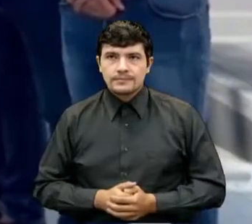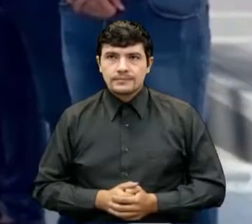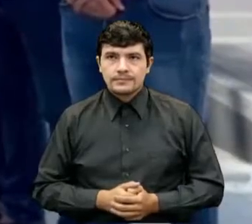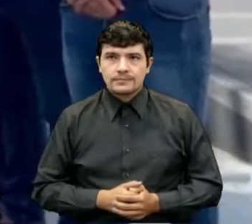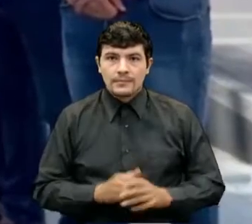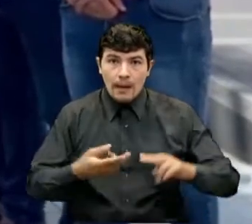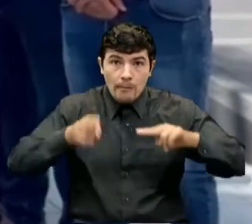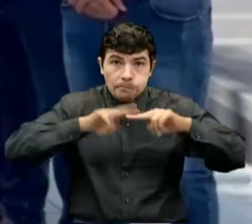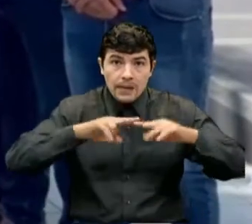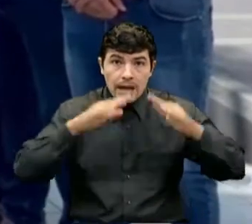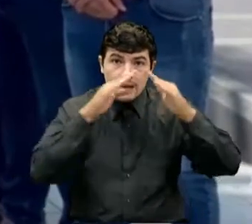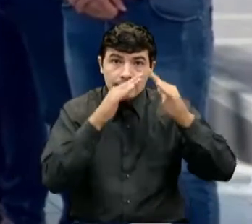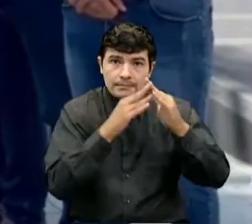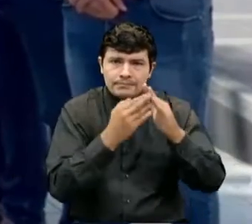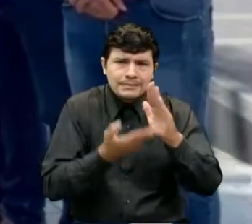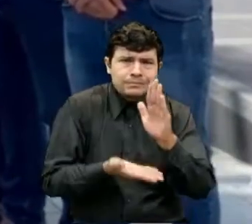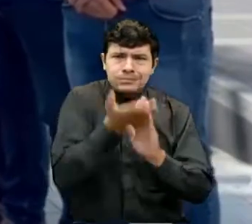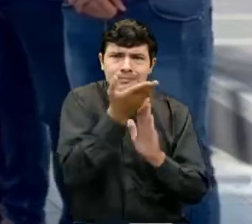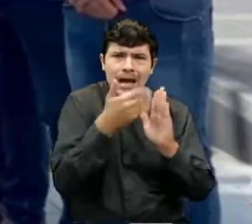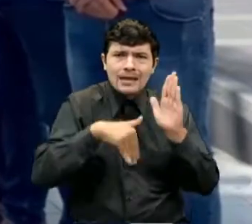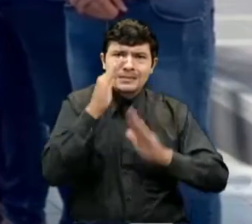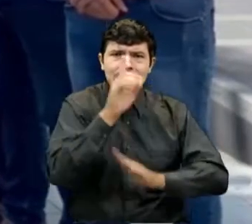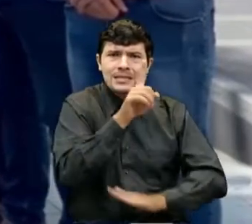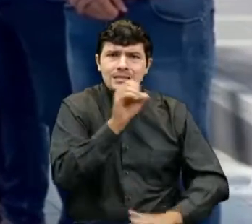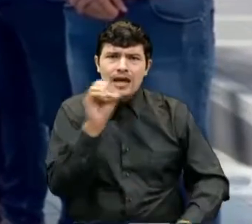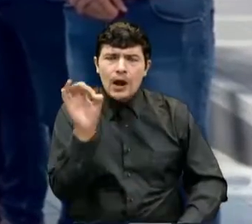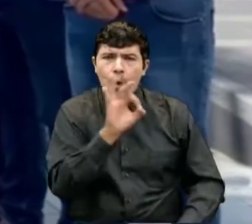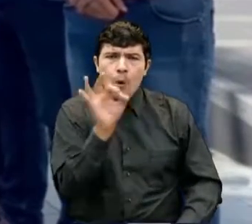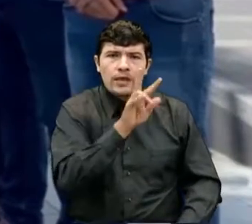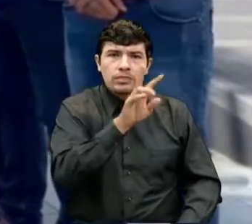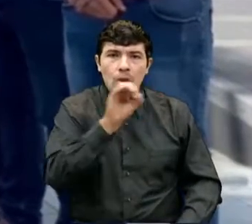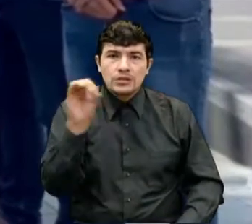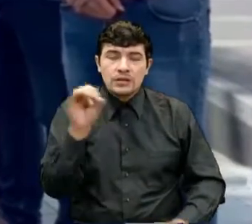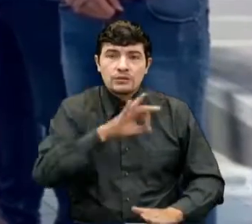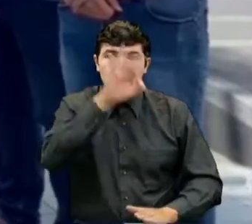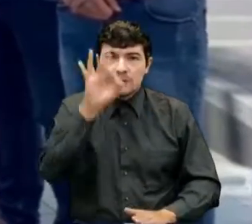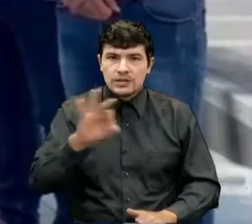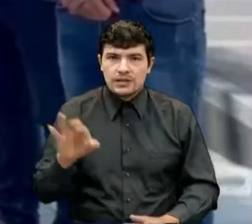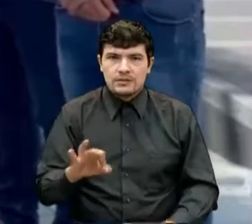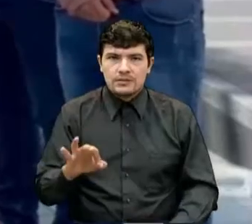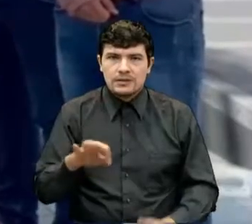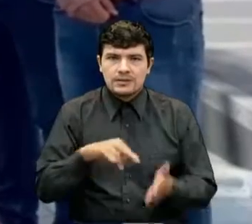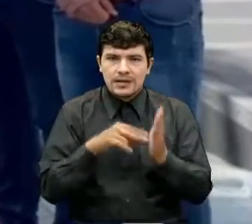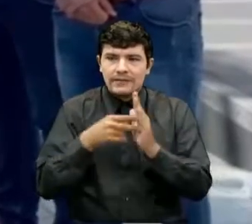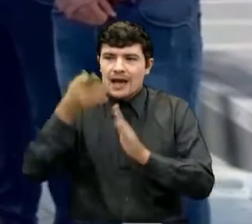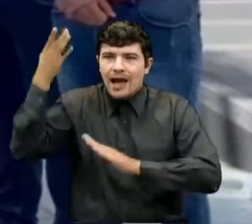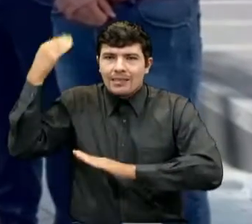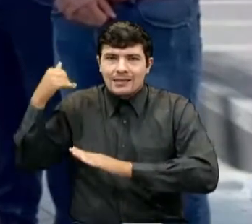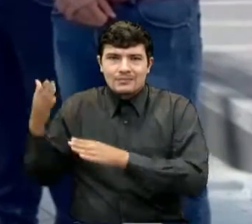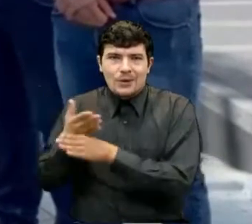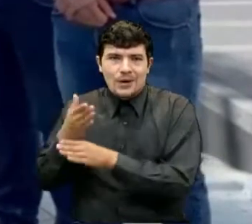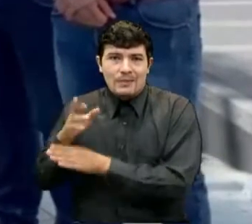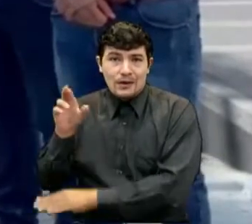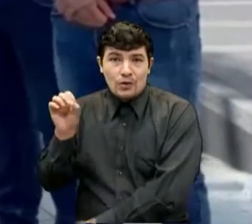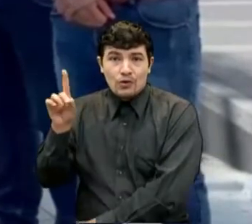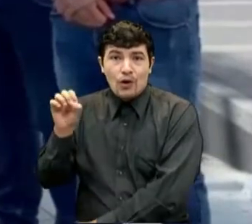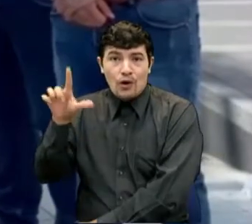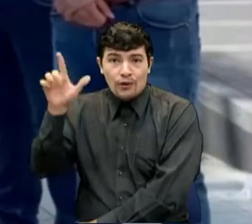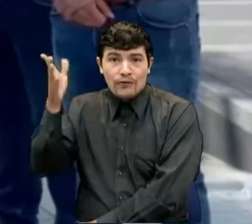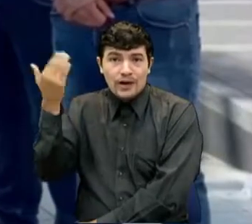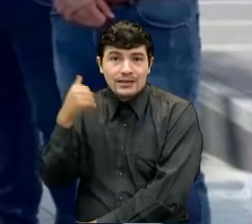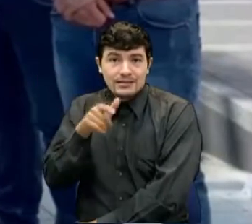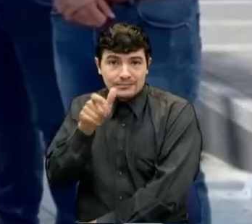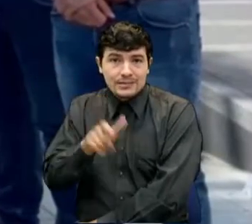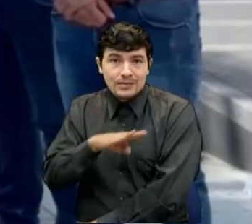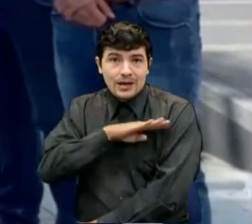todos los bumangueses, que incrementaría hasta en un 100 y un 200%, que es una herencia de la administración anterior en cabeza del ingeniero Rodolfo Hernández. Hoy le